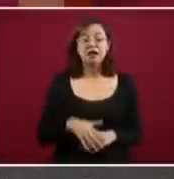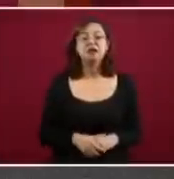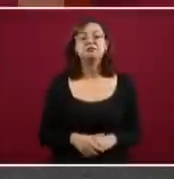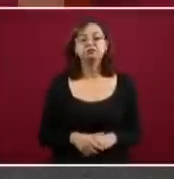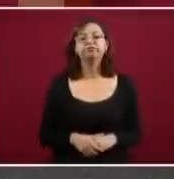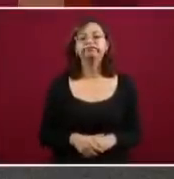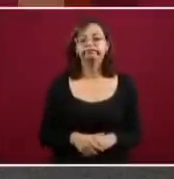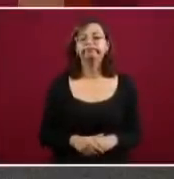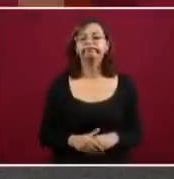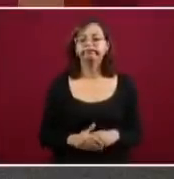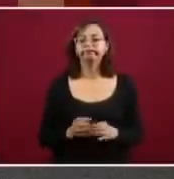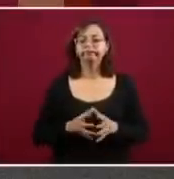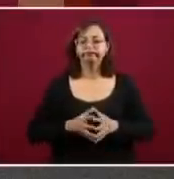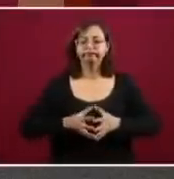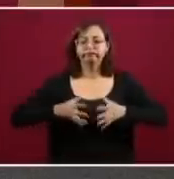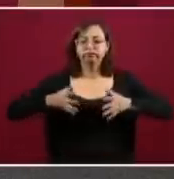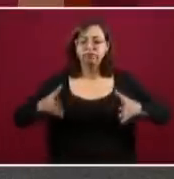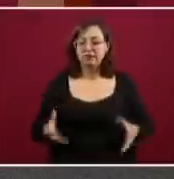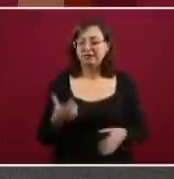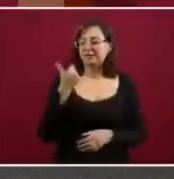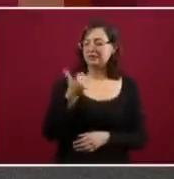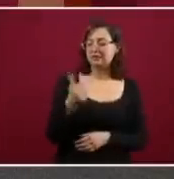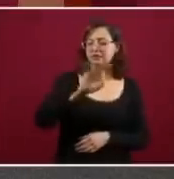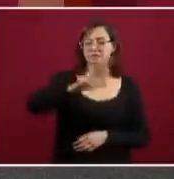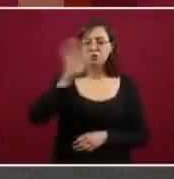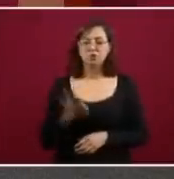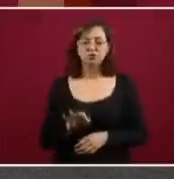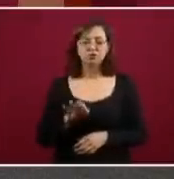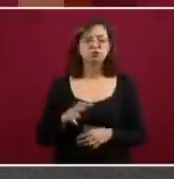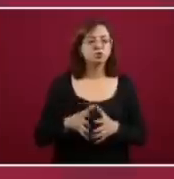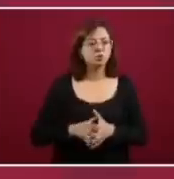ha tenido un crecimiento del 6%